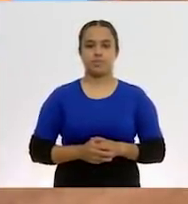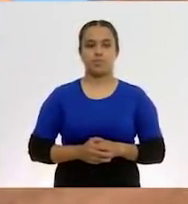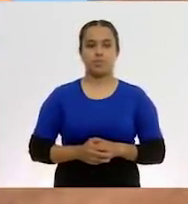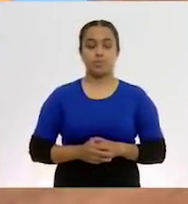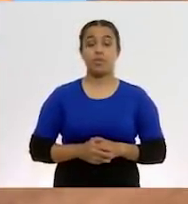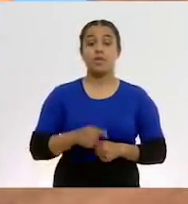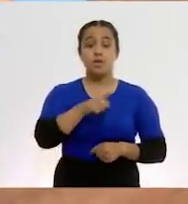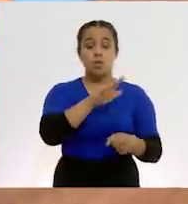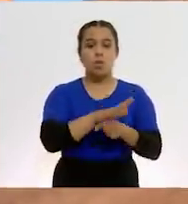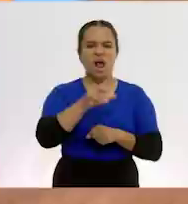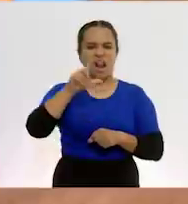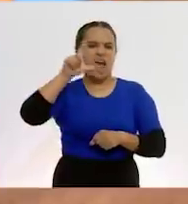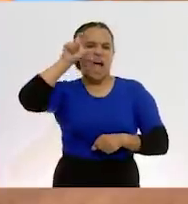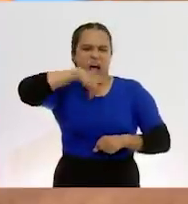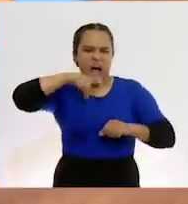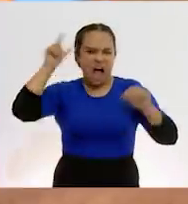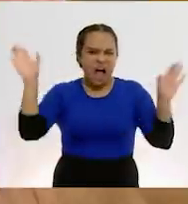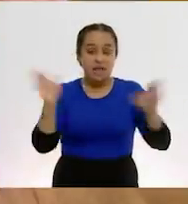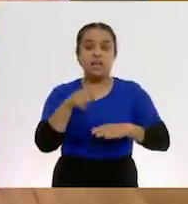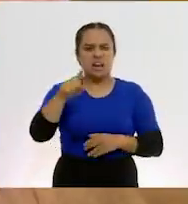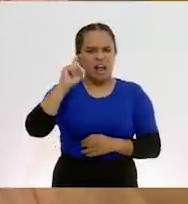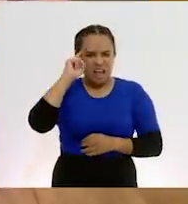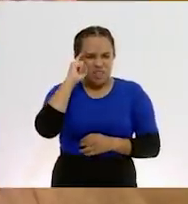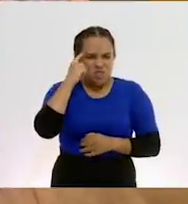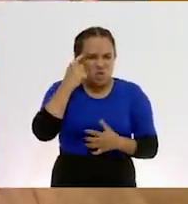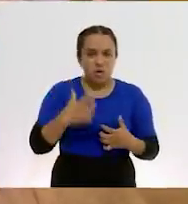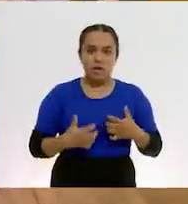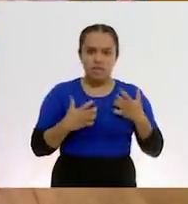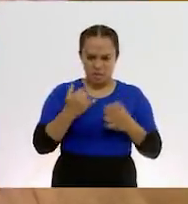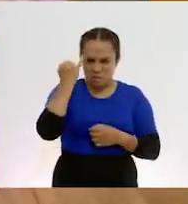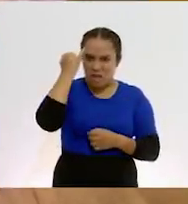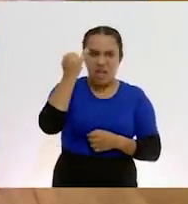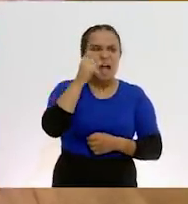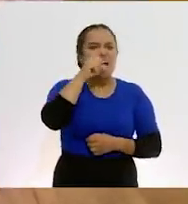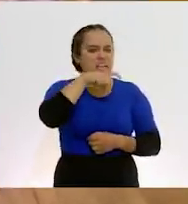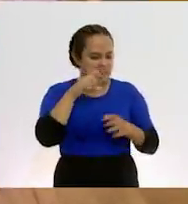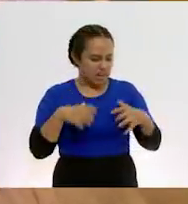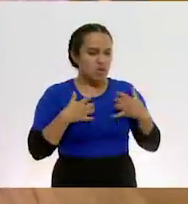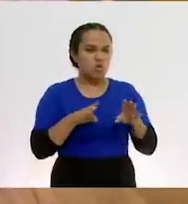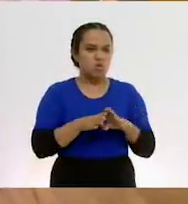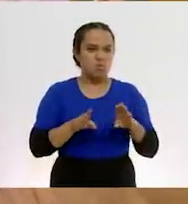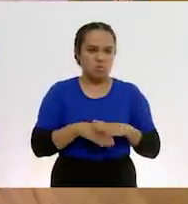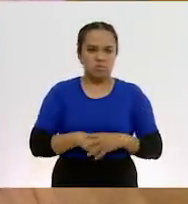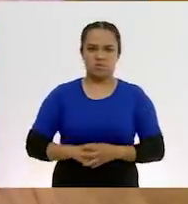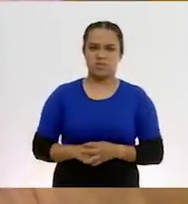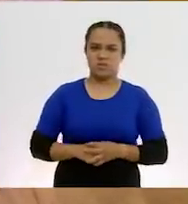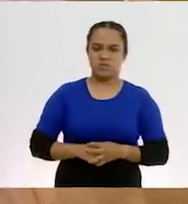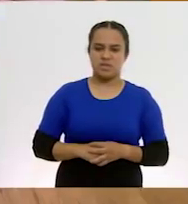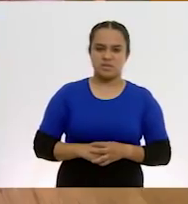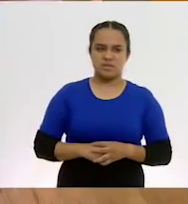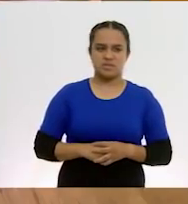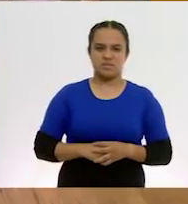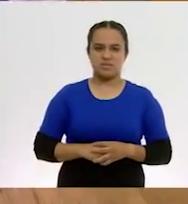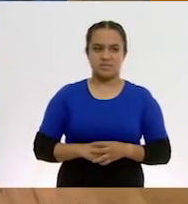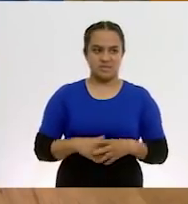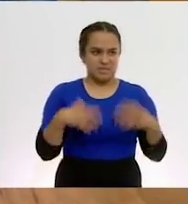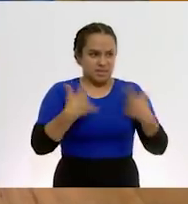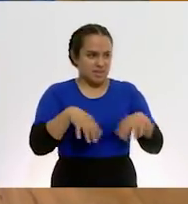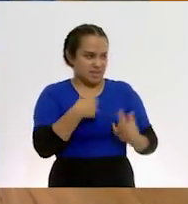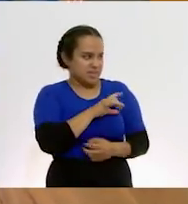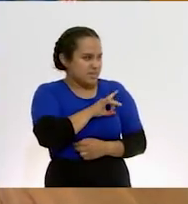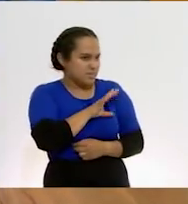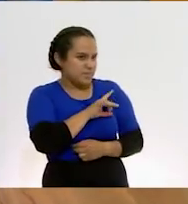Pues te tocó el águila enojada. ¿Cómo sería eso? ¡Ay! ¡Ay, no, qué